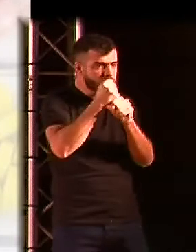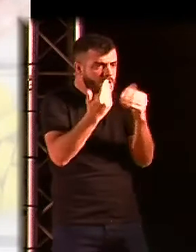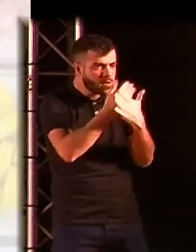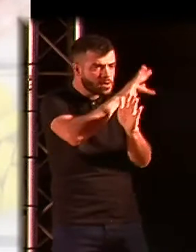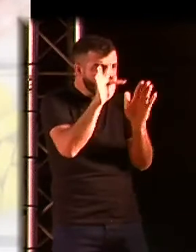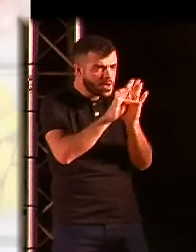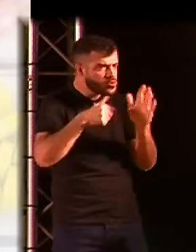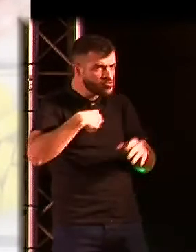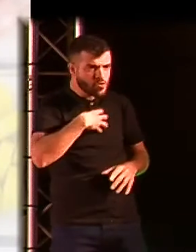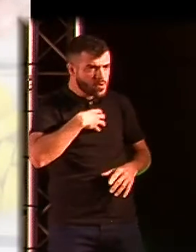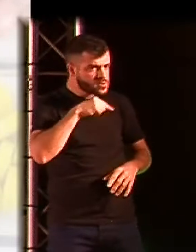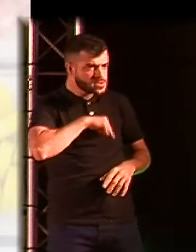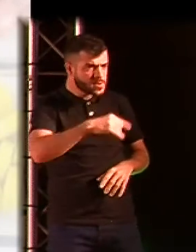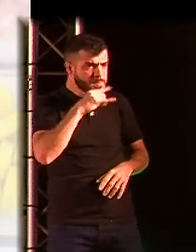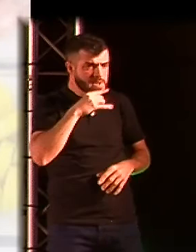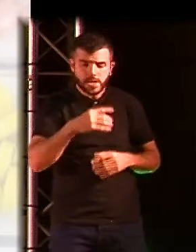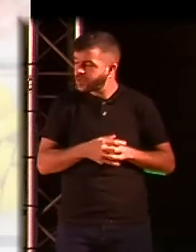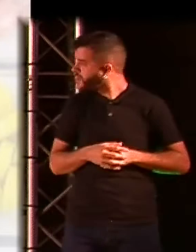su alma? Eso es cuestión suya.